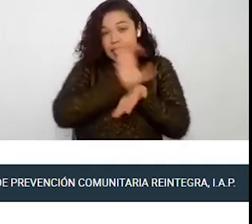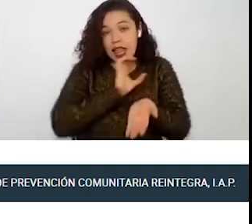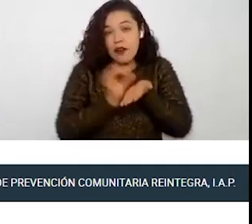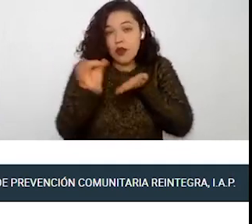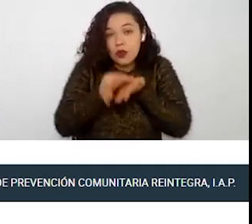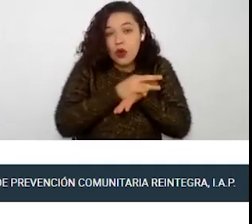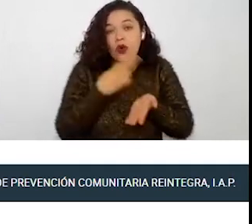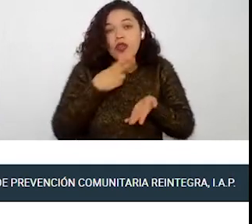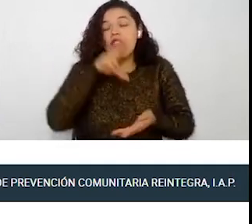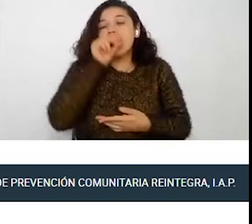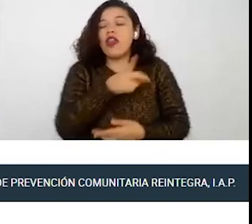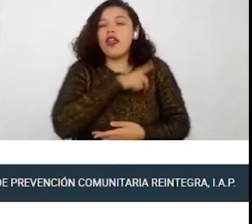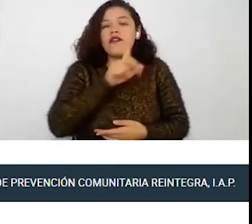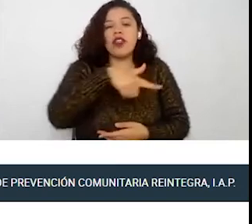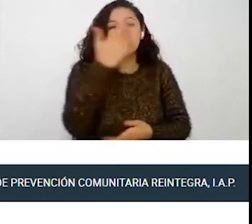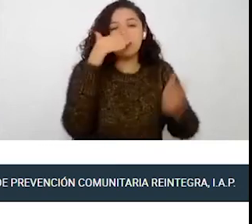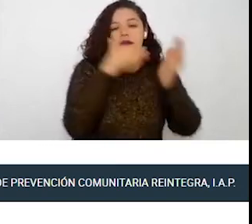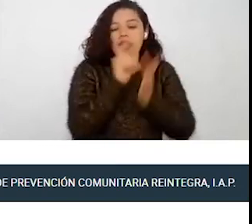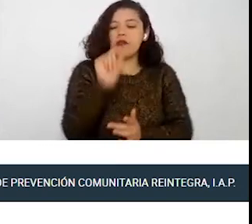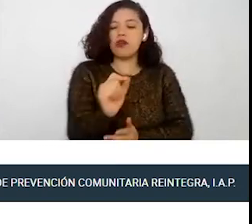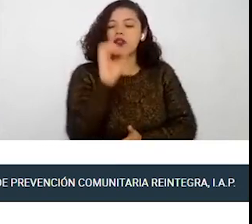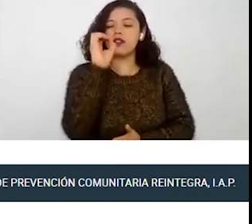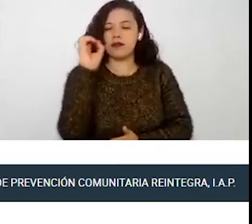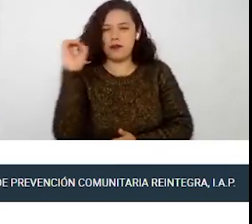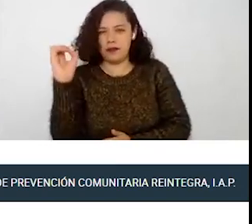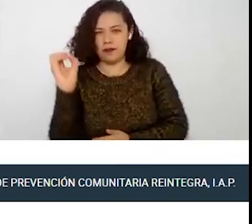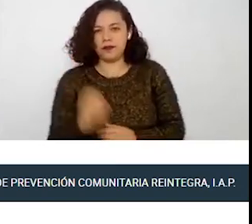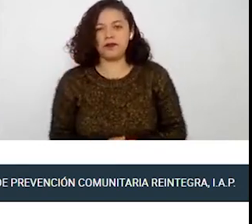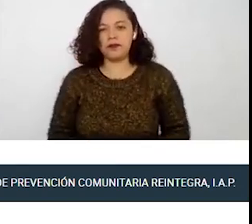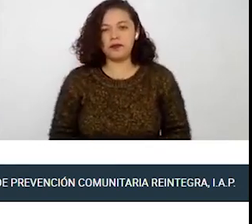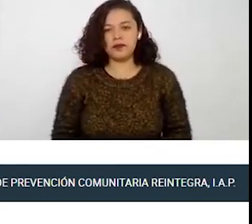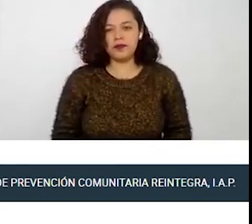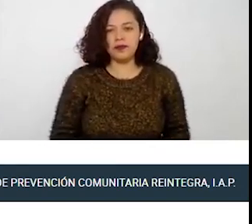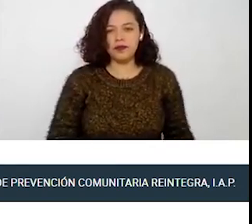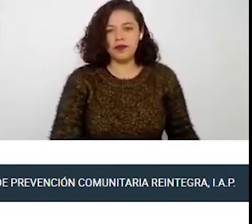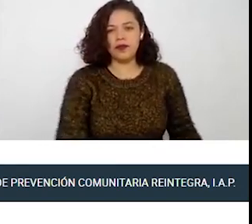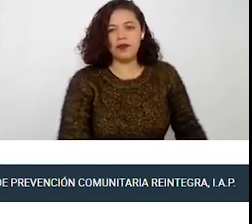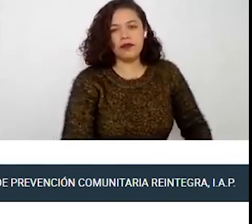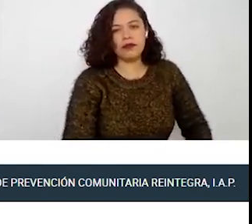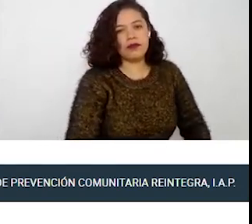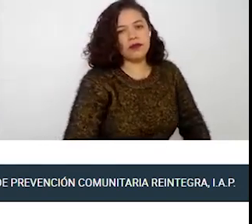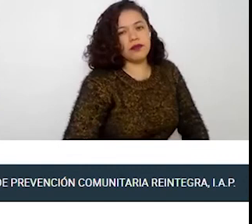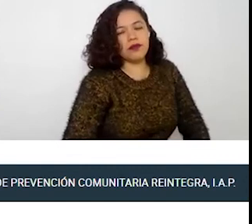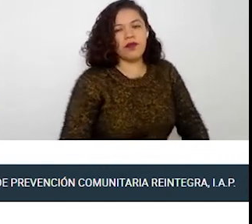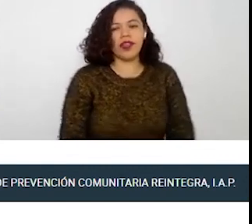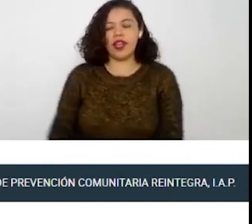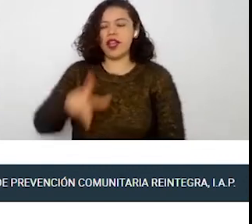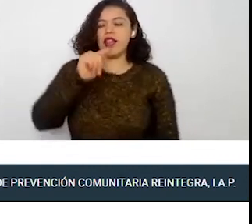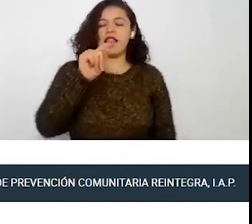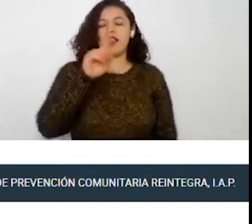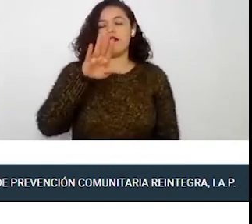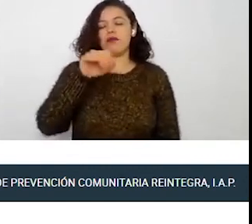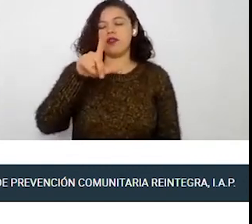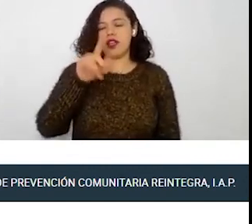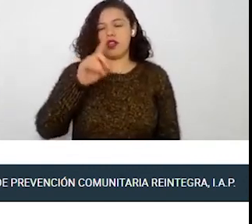sin este centavos no nos va a dejar y ponerle el tabulador de las flechitas